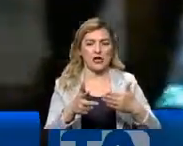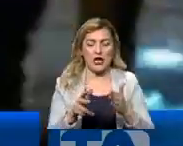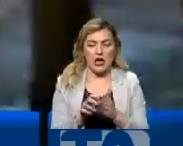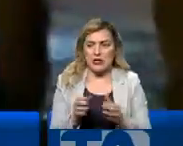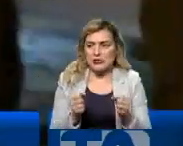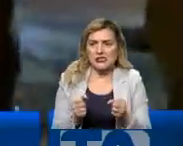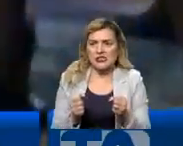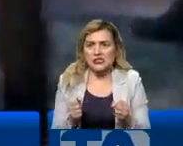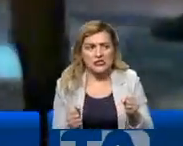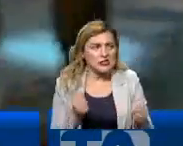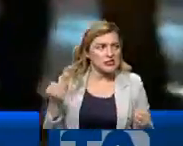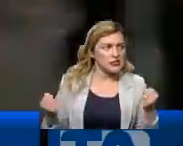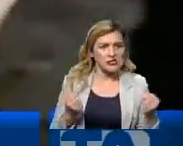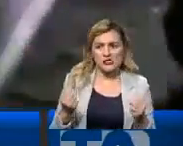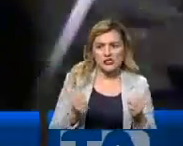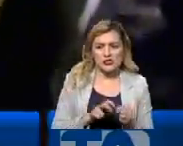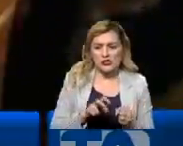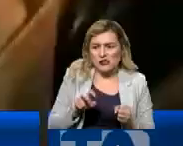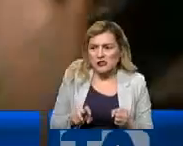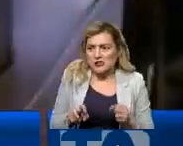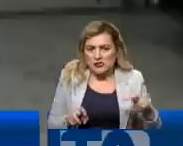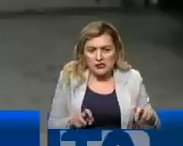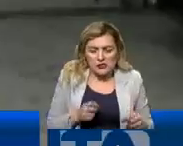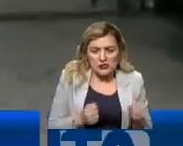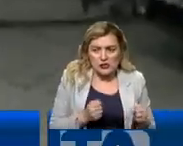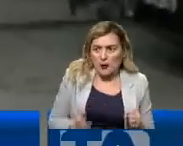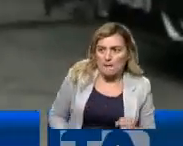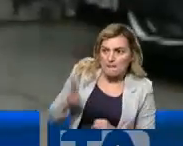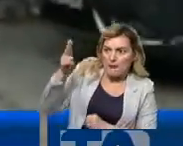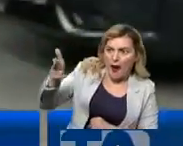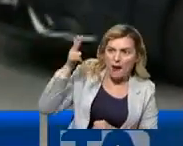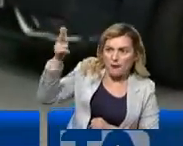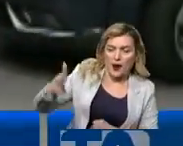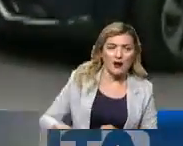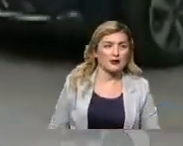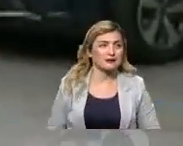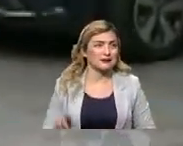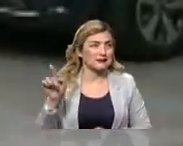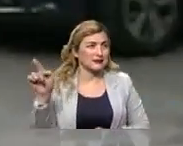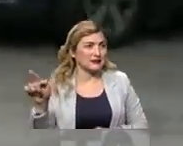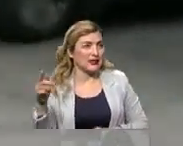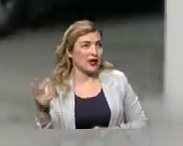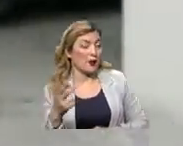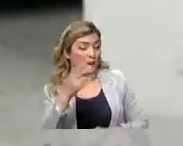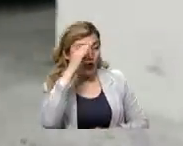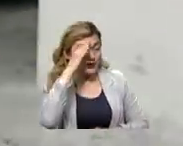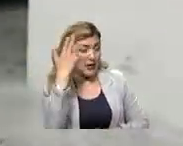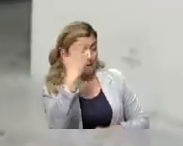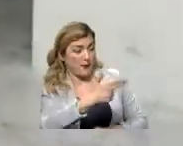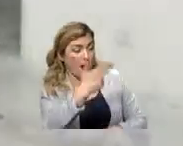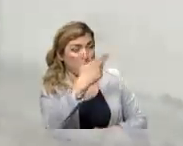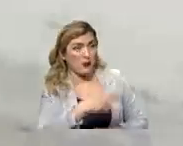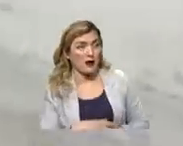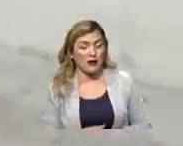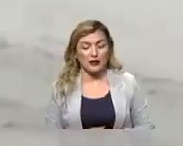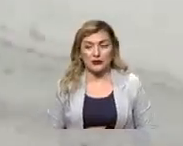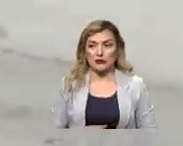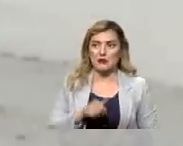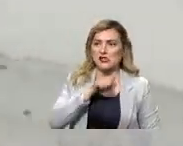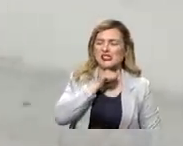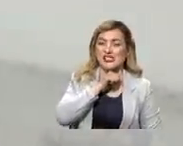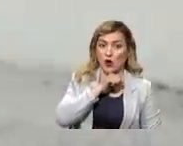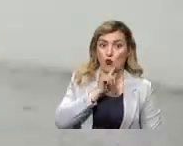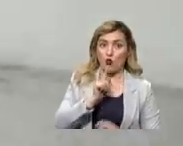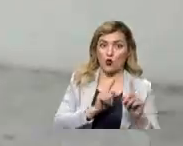abandonar el vehículo realizando disparos al personal policial. En un fuego cruzado, uno de los delincuentes, Daniel Ricardo Muñoz, resultó herido y pudo